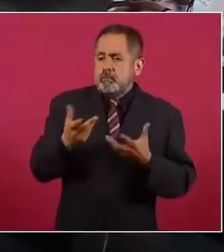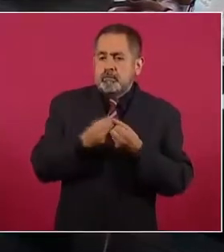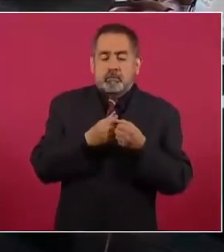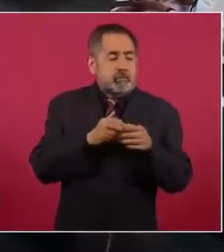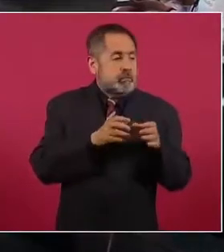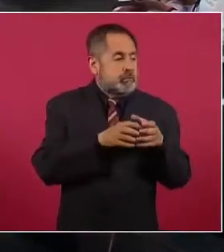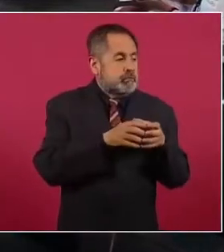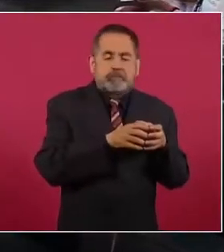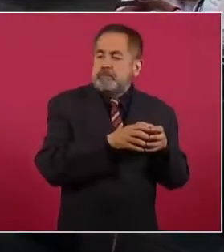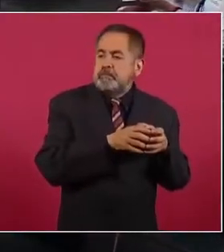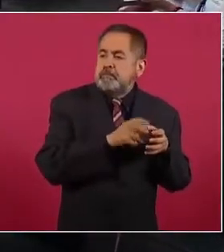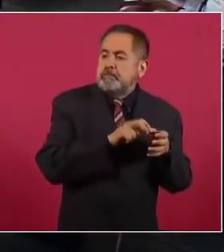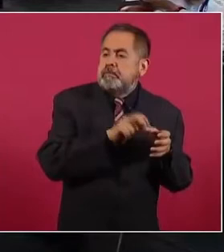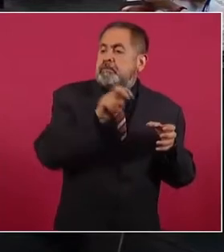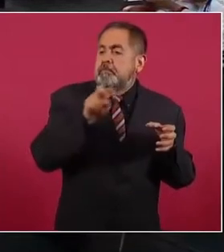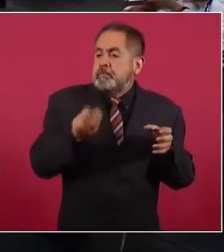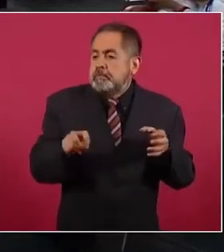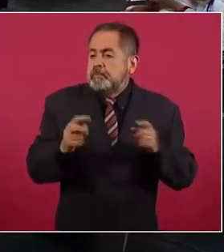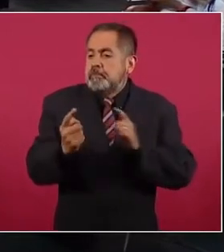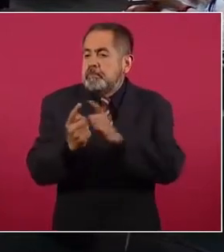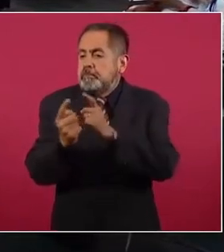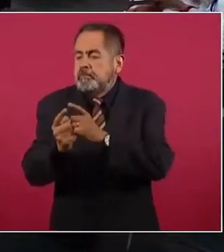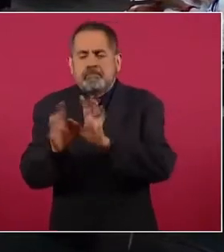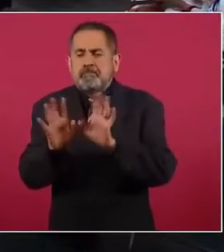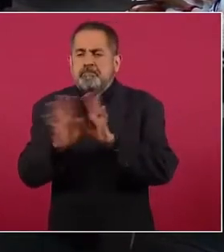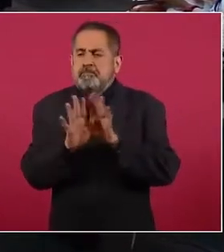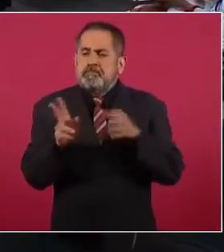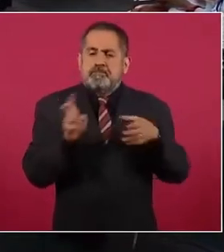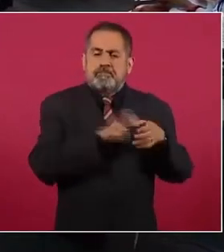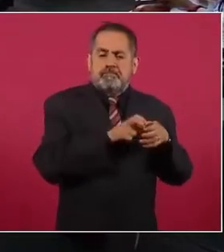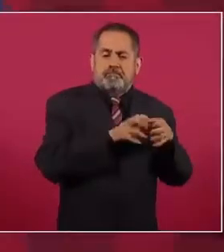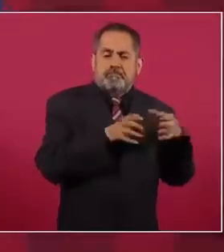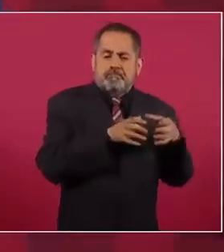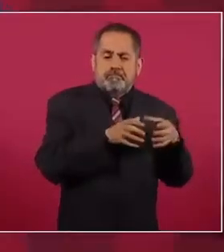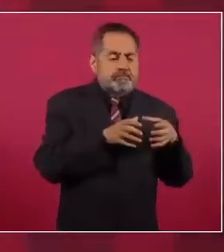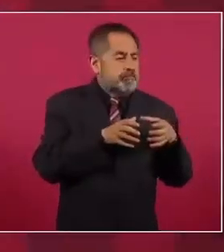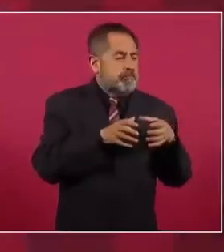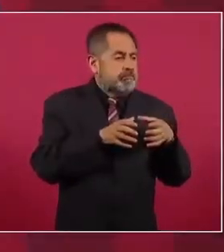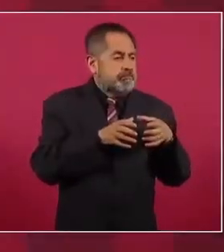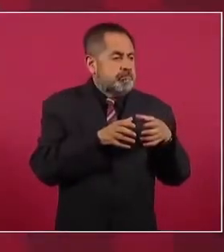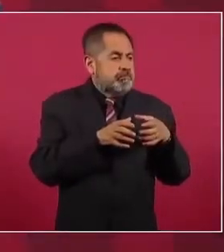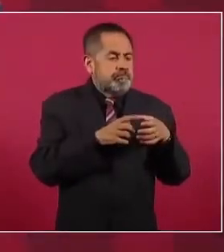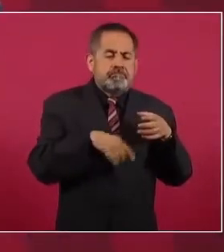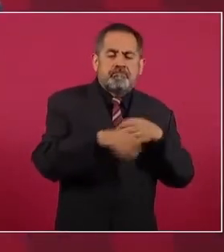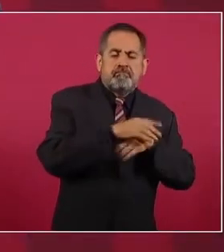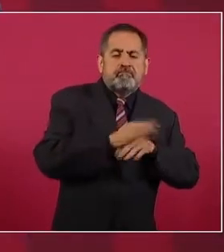salir de la esfera de confort